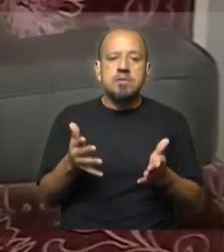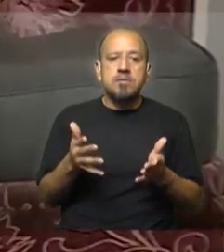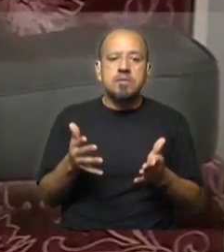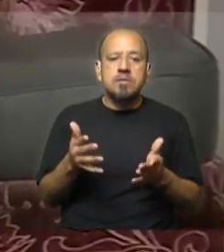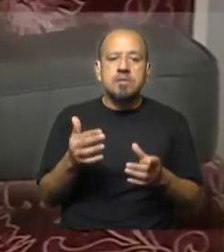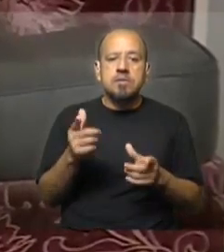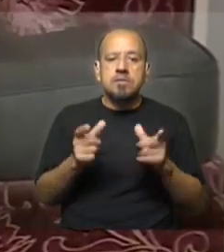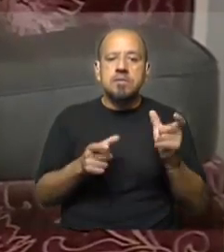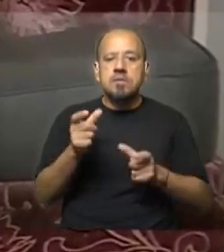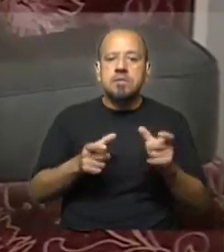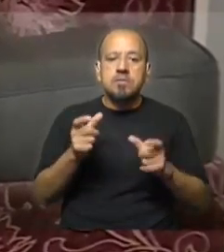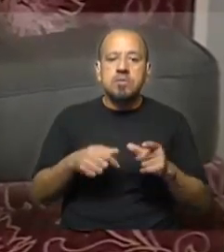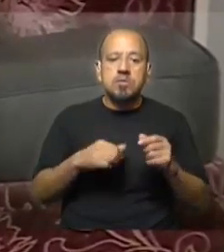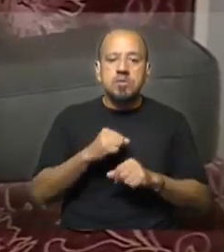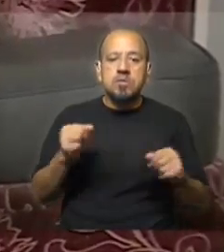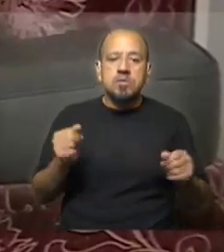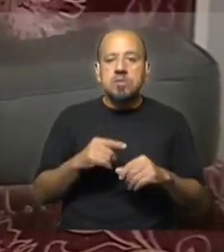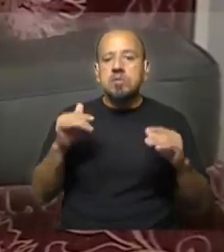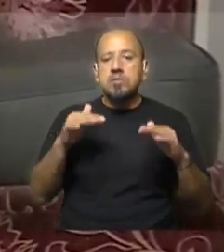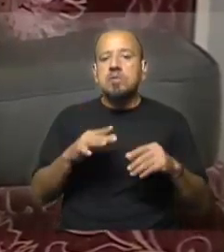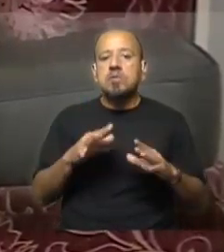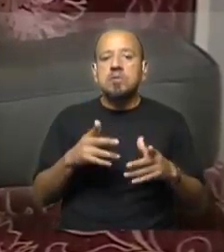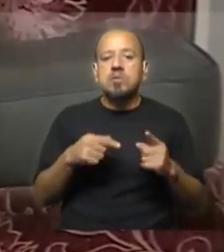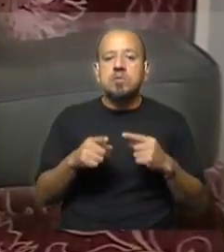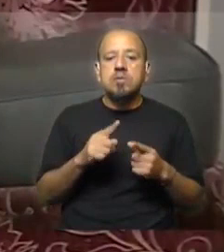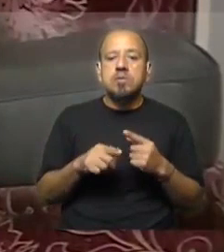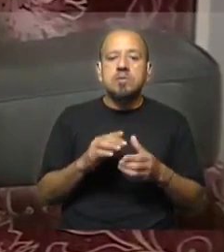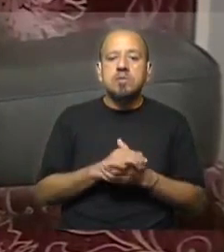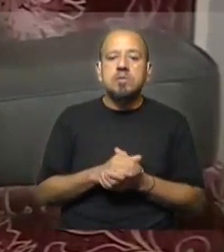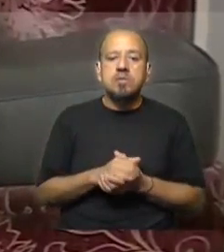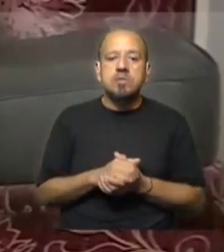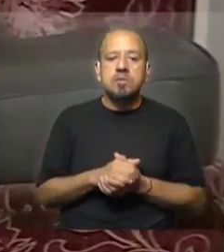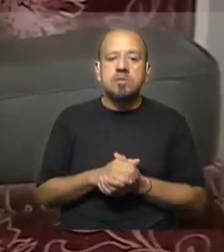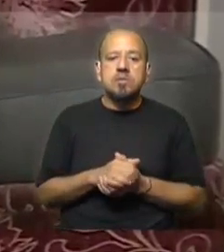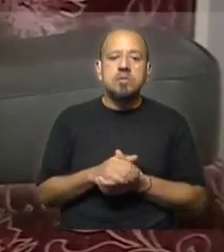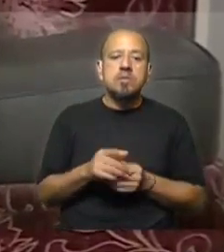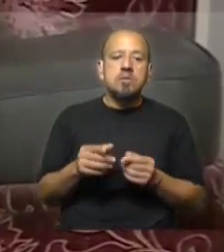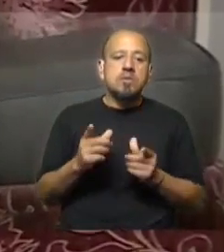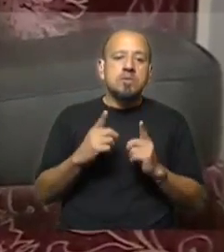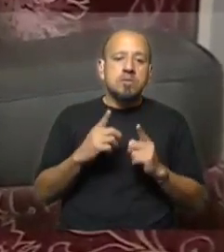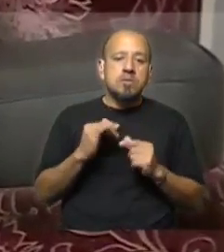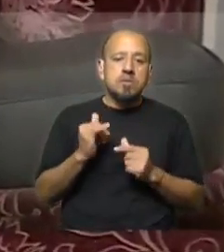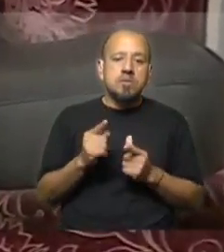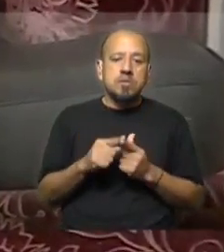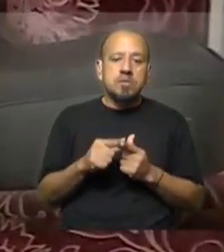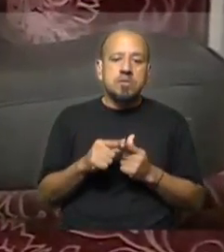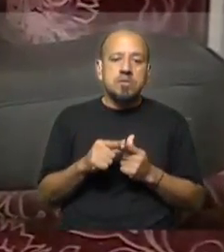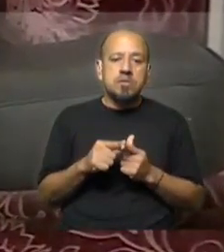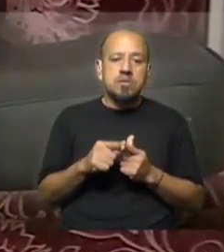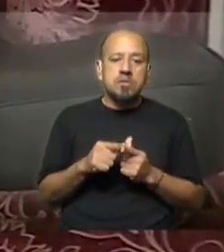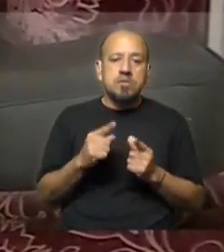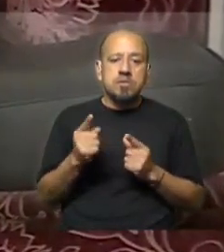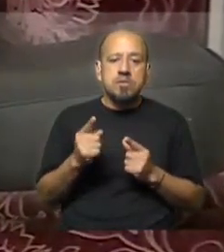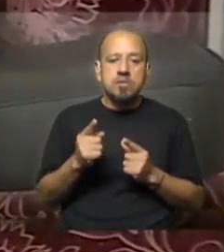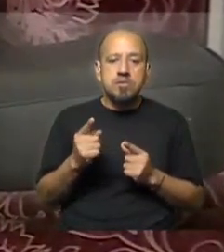a presenciar este momento? ¿Cómo es eso? Esperamos que sí, porque de cada hilito de